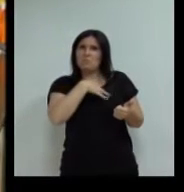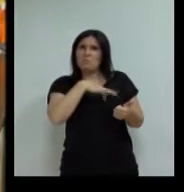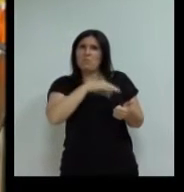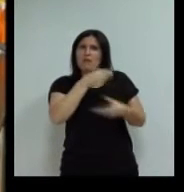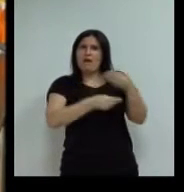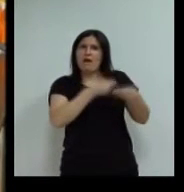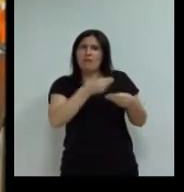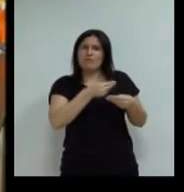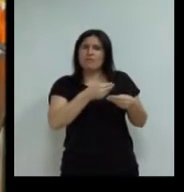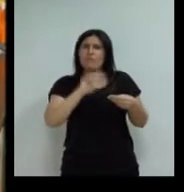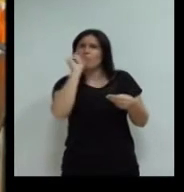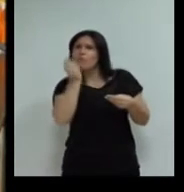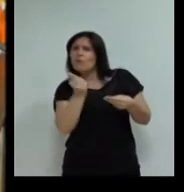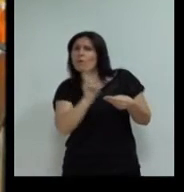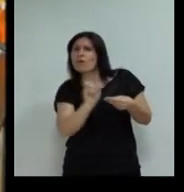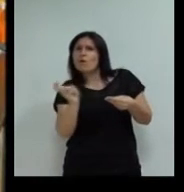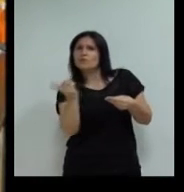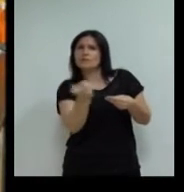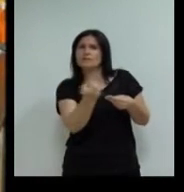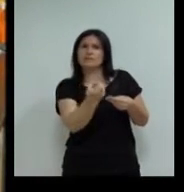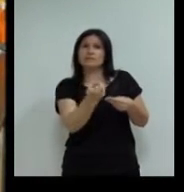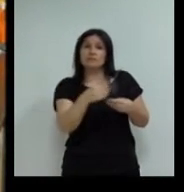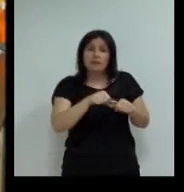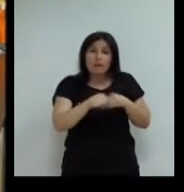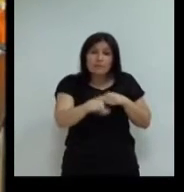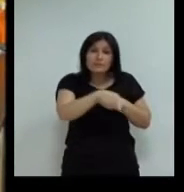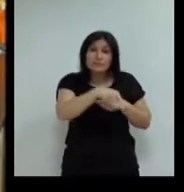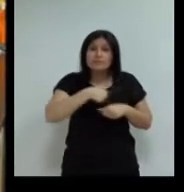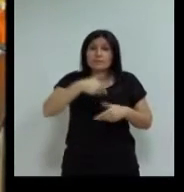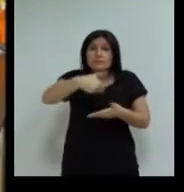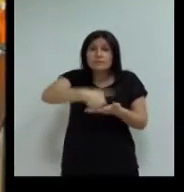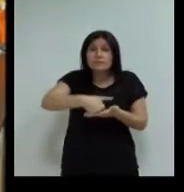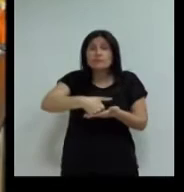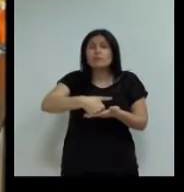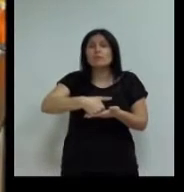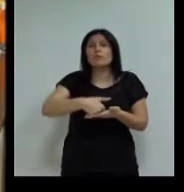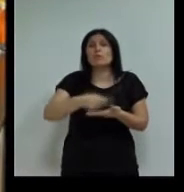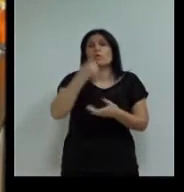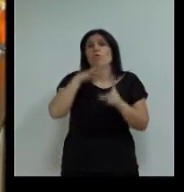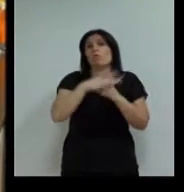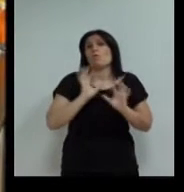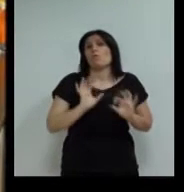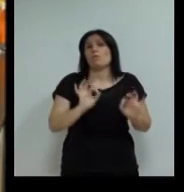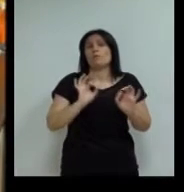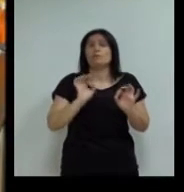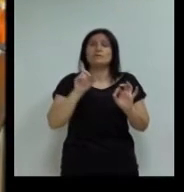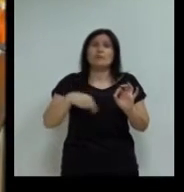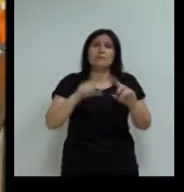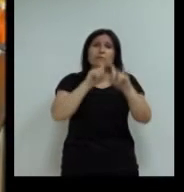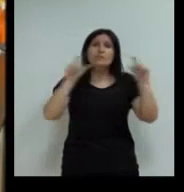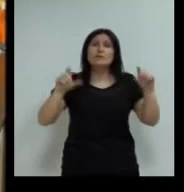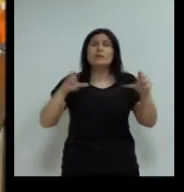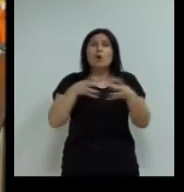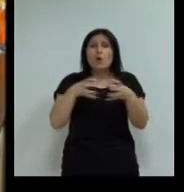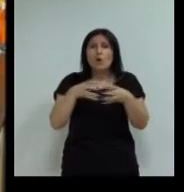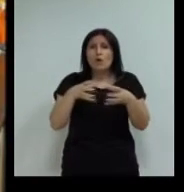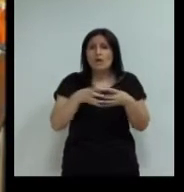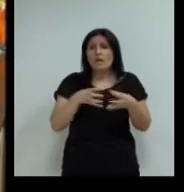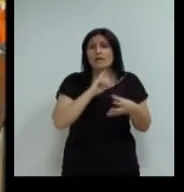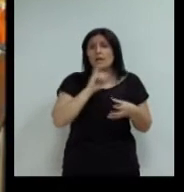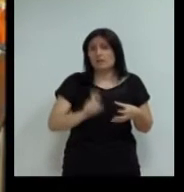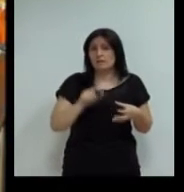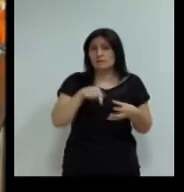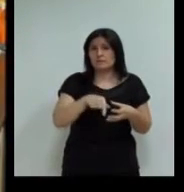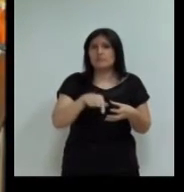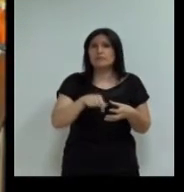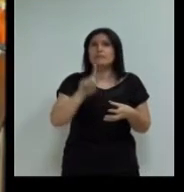hacerse, y hacerse de otras maneras y tal. A partir de ahí, en un momento dado, Fundación Orange se acercó al Festival de Cine de Pamplona